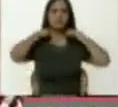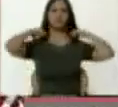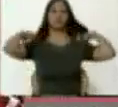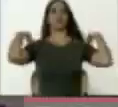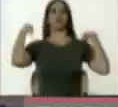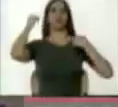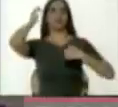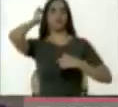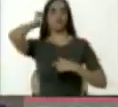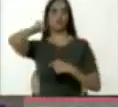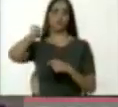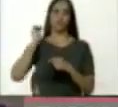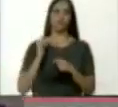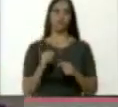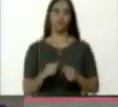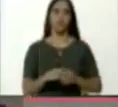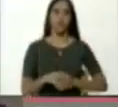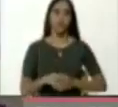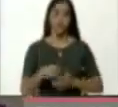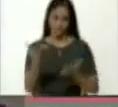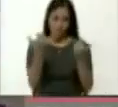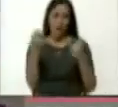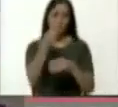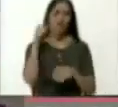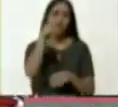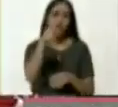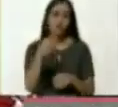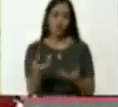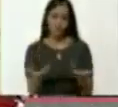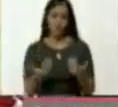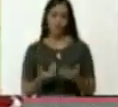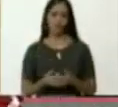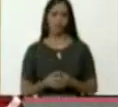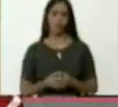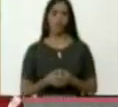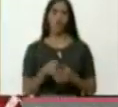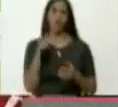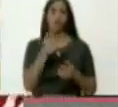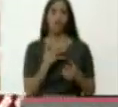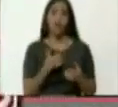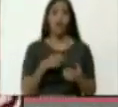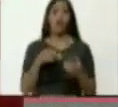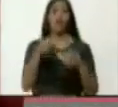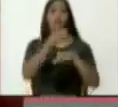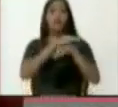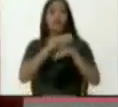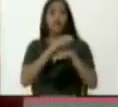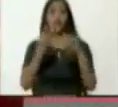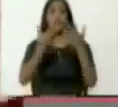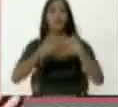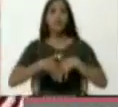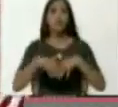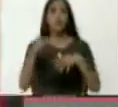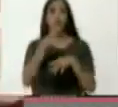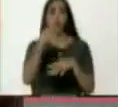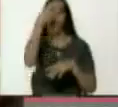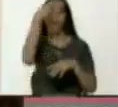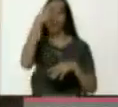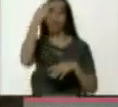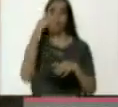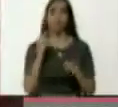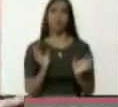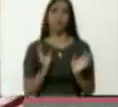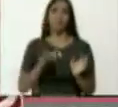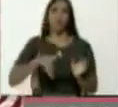bola tú, Carla Angola, venga a buscarlo tú. Se busca. Usted, venga a buscarlo tú. Usted quiere, entonces váyase para el Ministerio de Industria y busca a Tarek El Aissami. Si lo